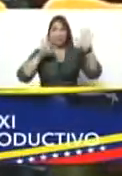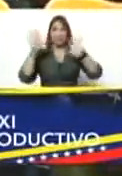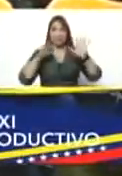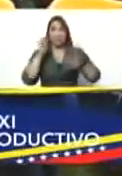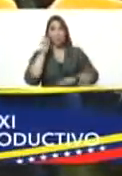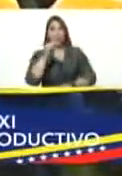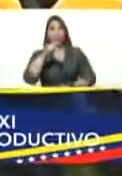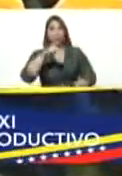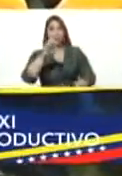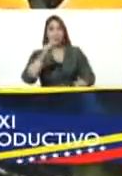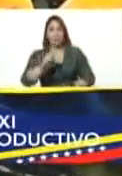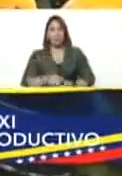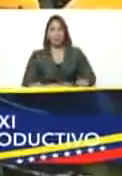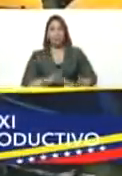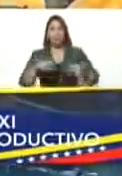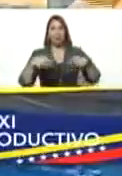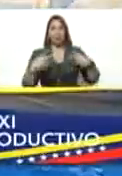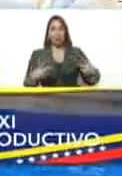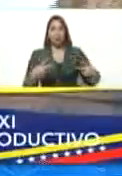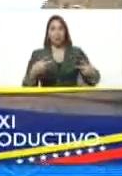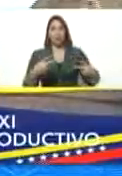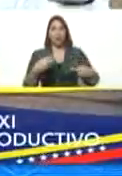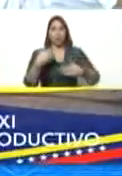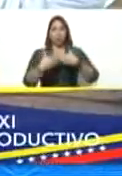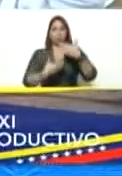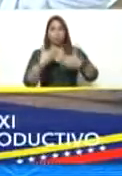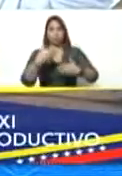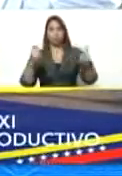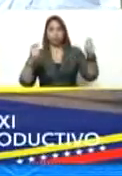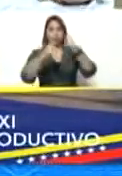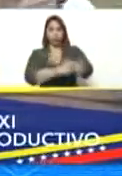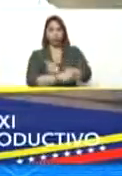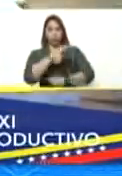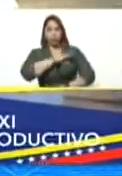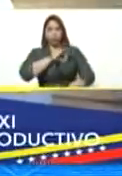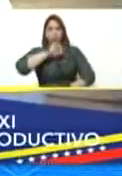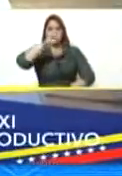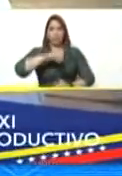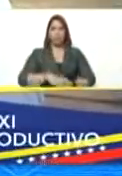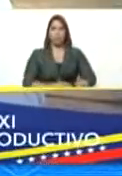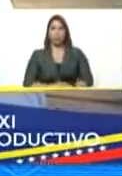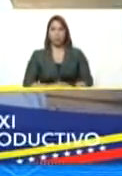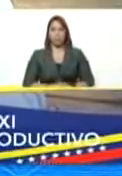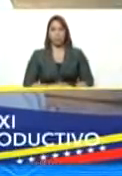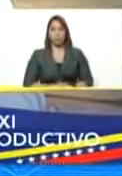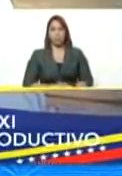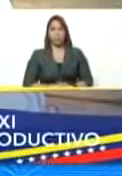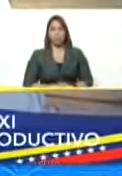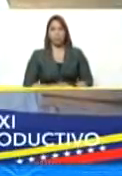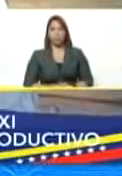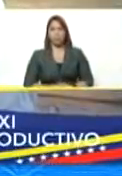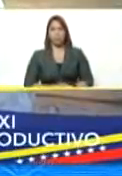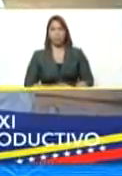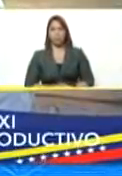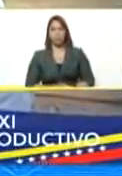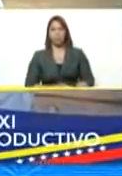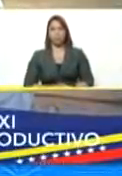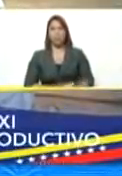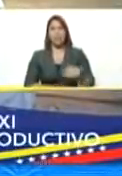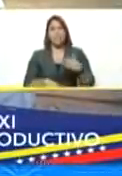Punto net, nueva época de transición al socialismo. Tome nota, ministro Márquez.